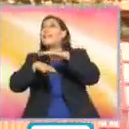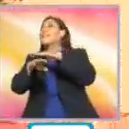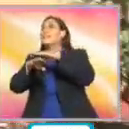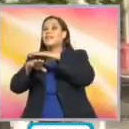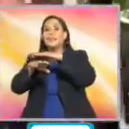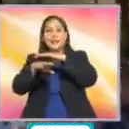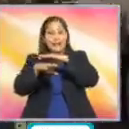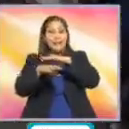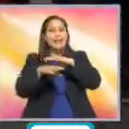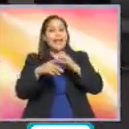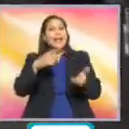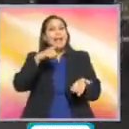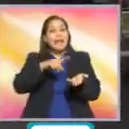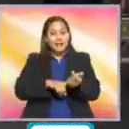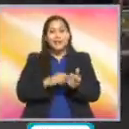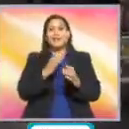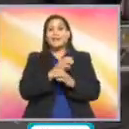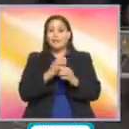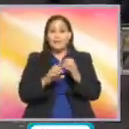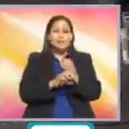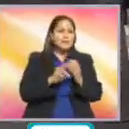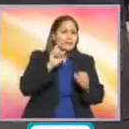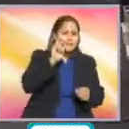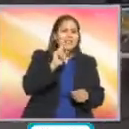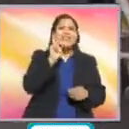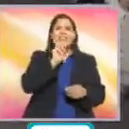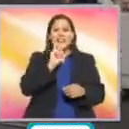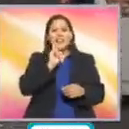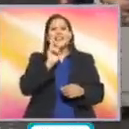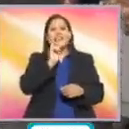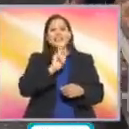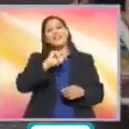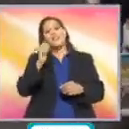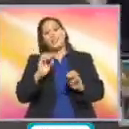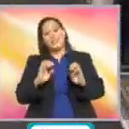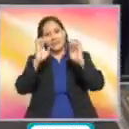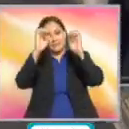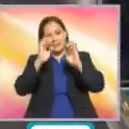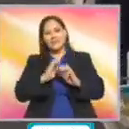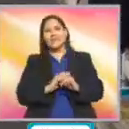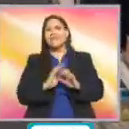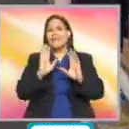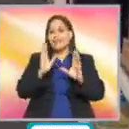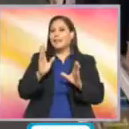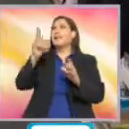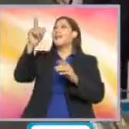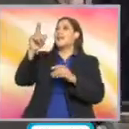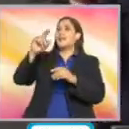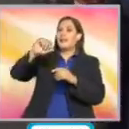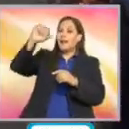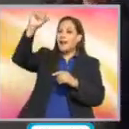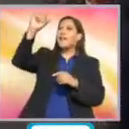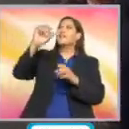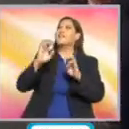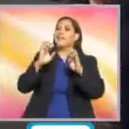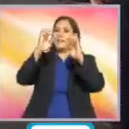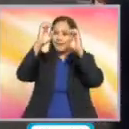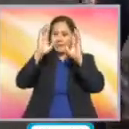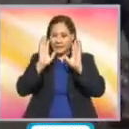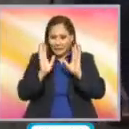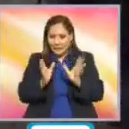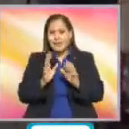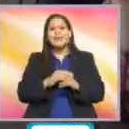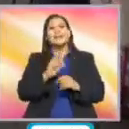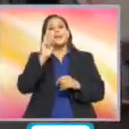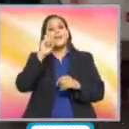encuentra cosas que ver. Vamos a meternos a otro edificio, tío Alberto, ya vio los altos, ya vio el edificio, ya vio